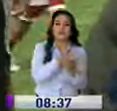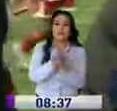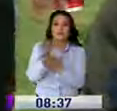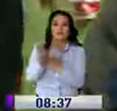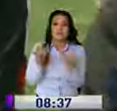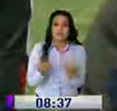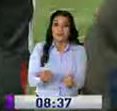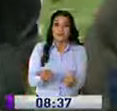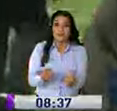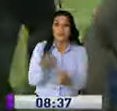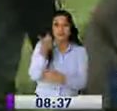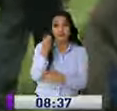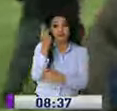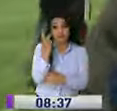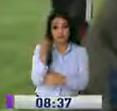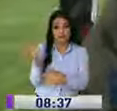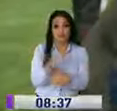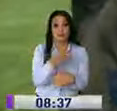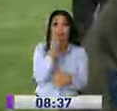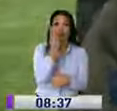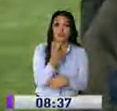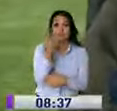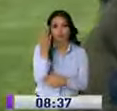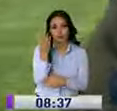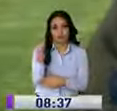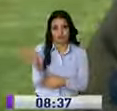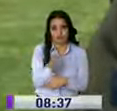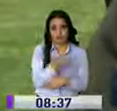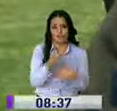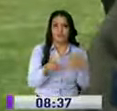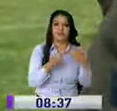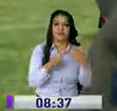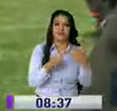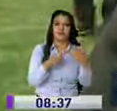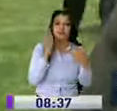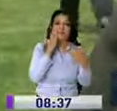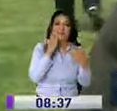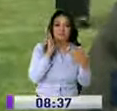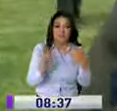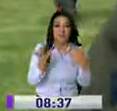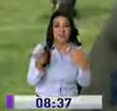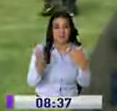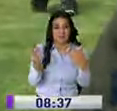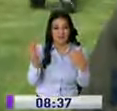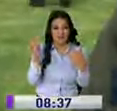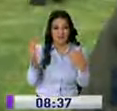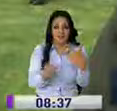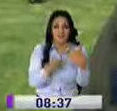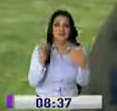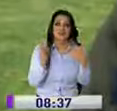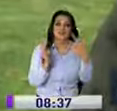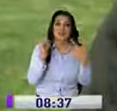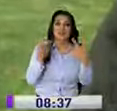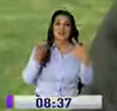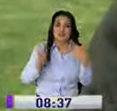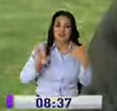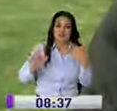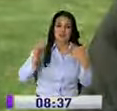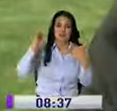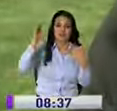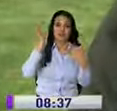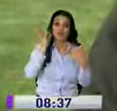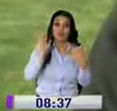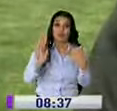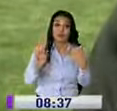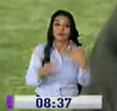en este caso sería 10-12, 12-14, para las madres de familia, a las señoritas deportistas de la categoría